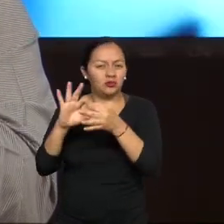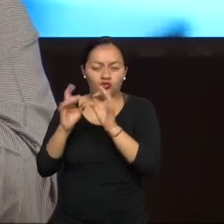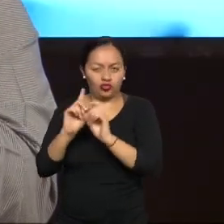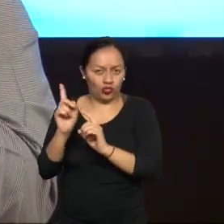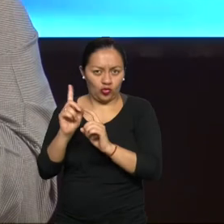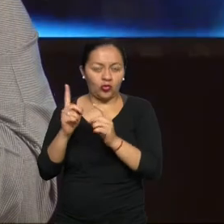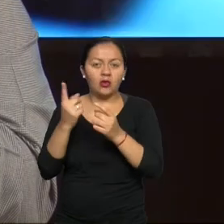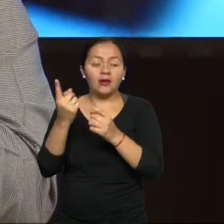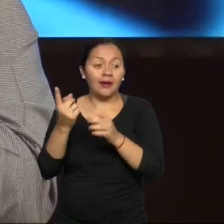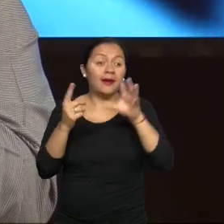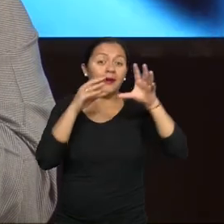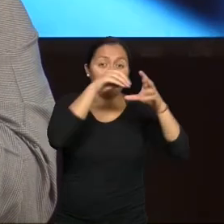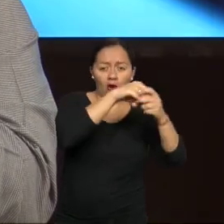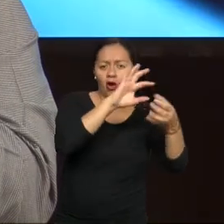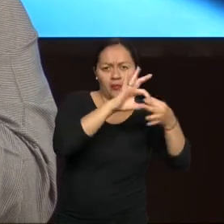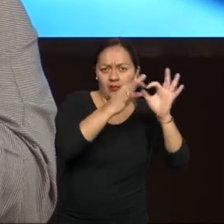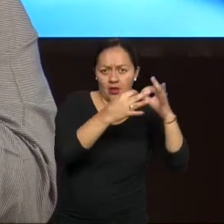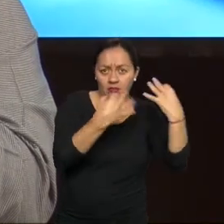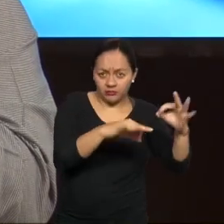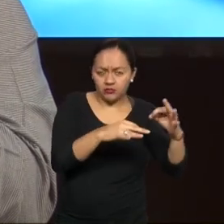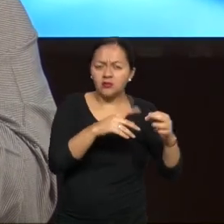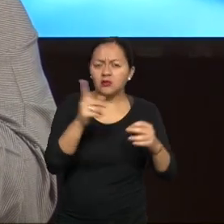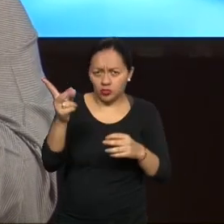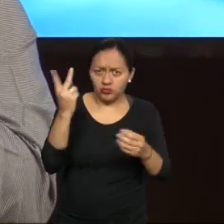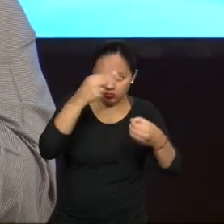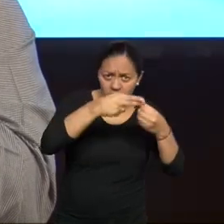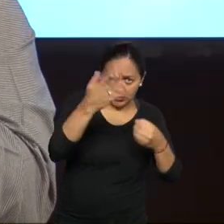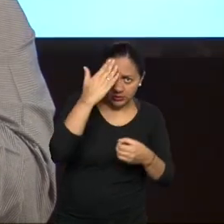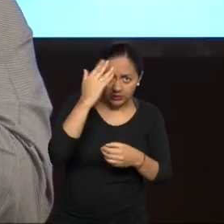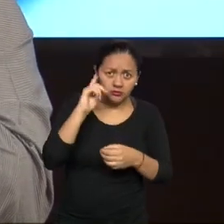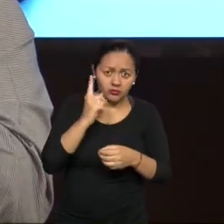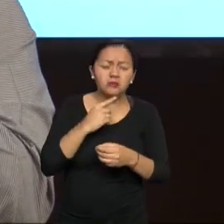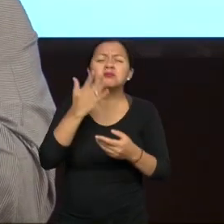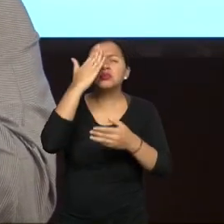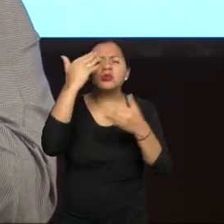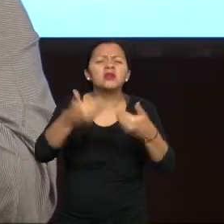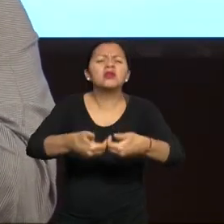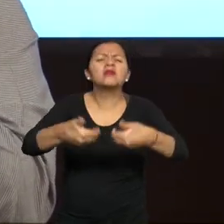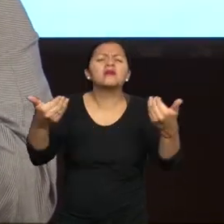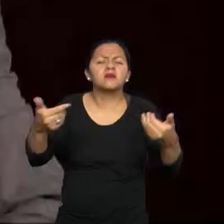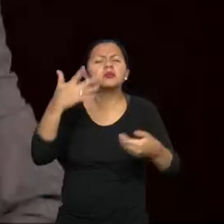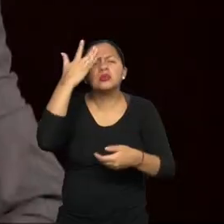diferenciar entre el olímpico y el sordolímpico?